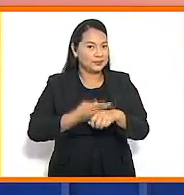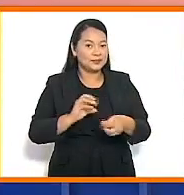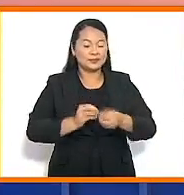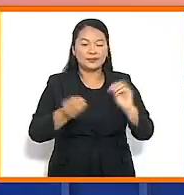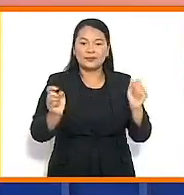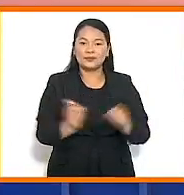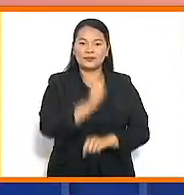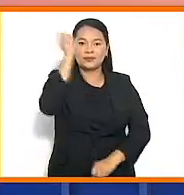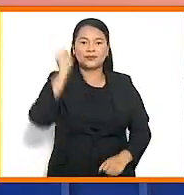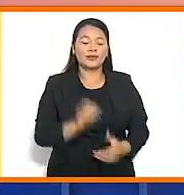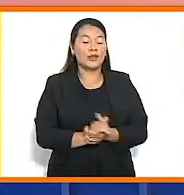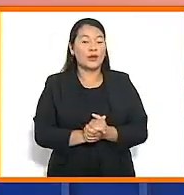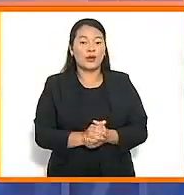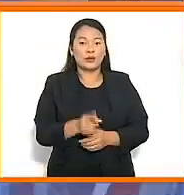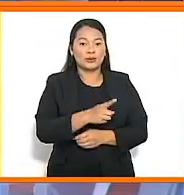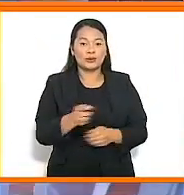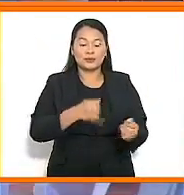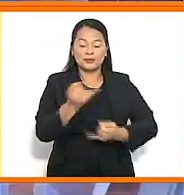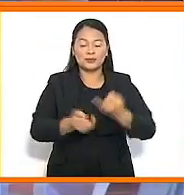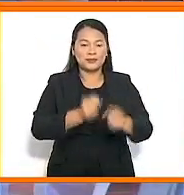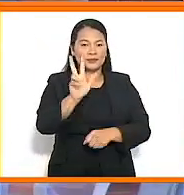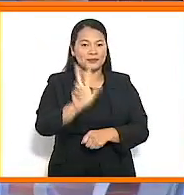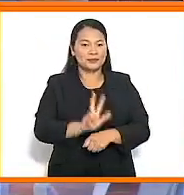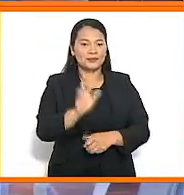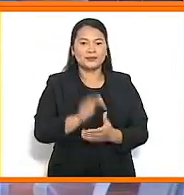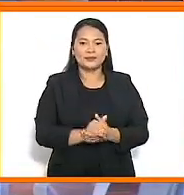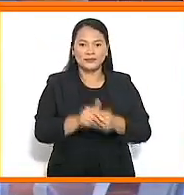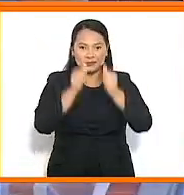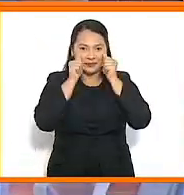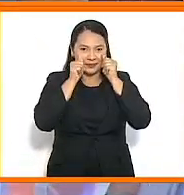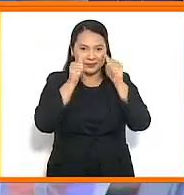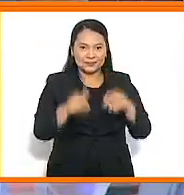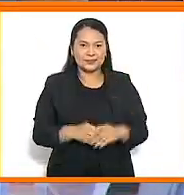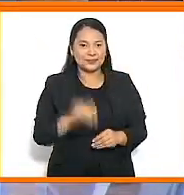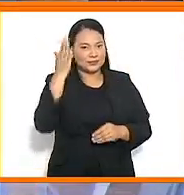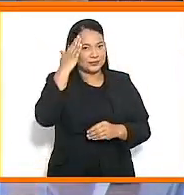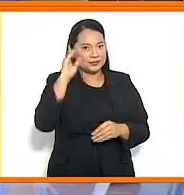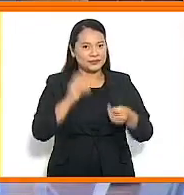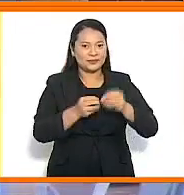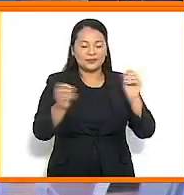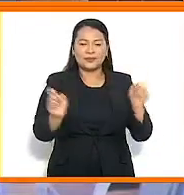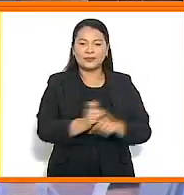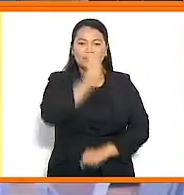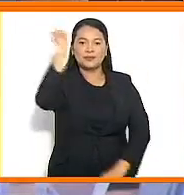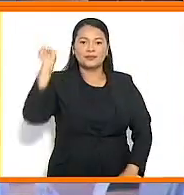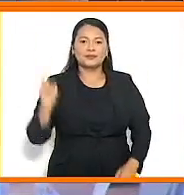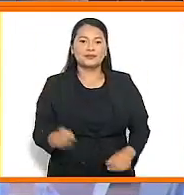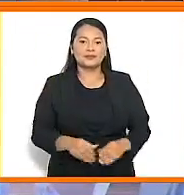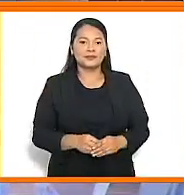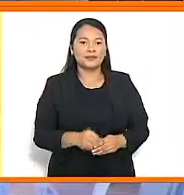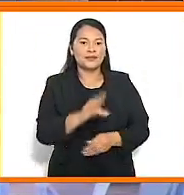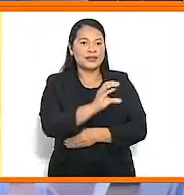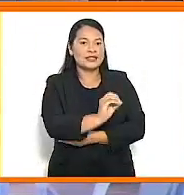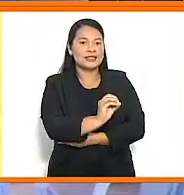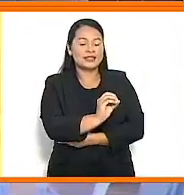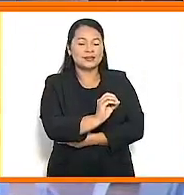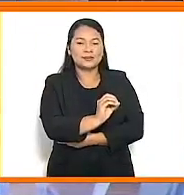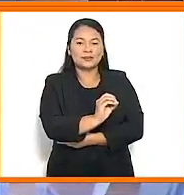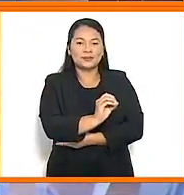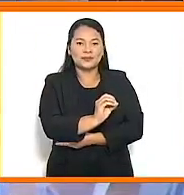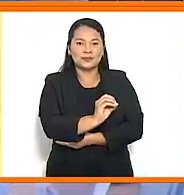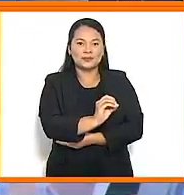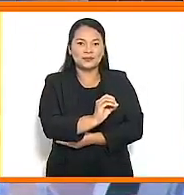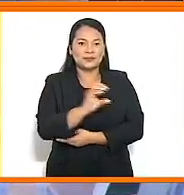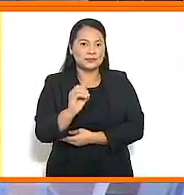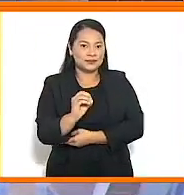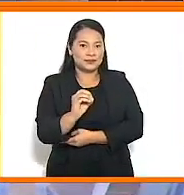que formarán nuestro número ganador. Atento porque el primer dígito es el 0, segundo dígito, el